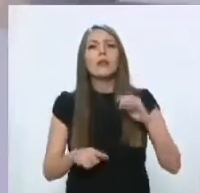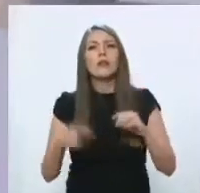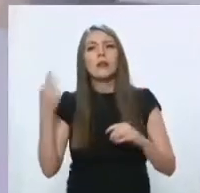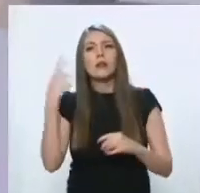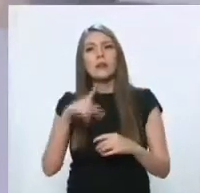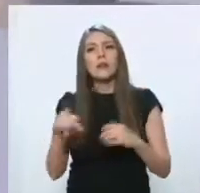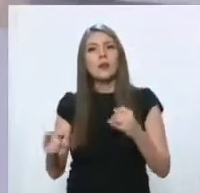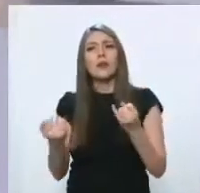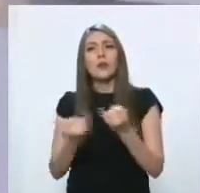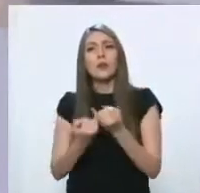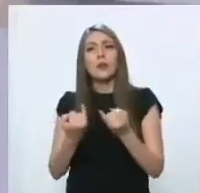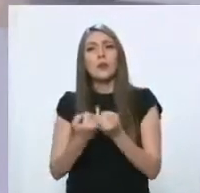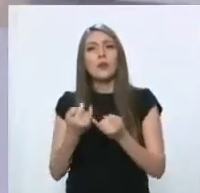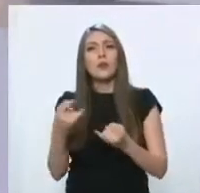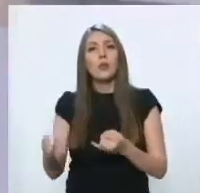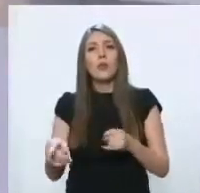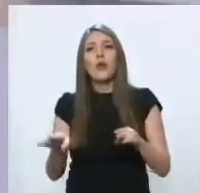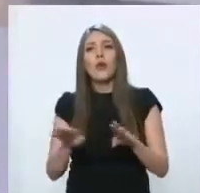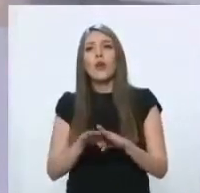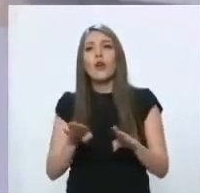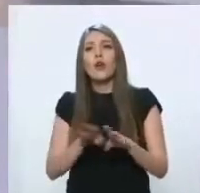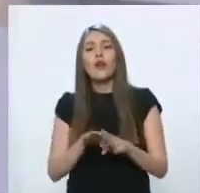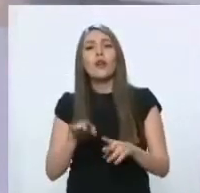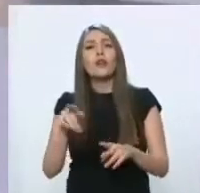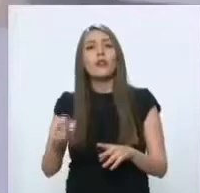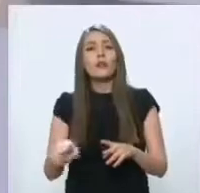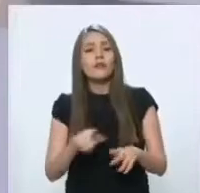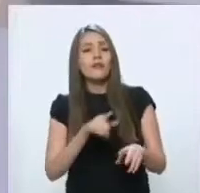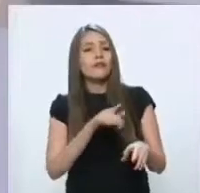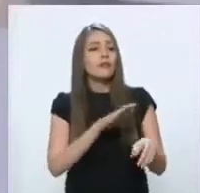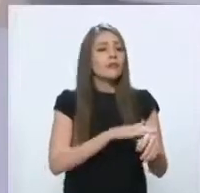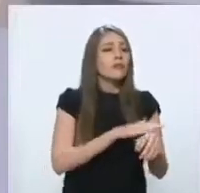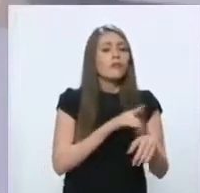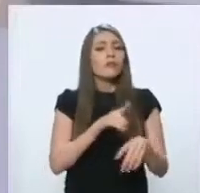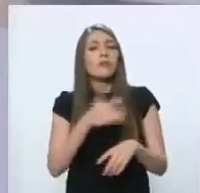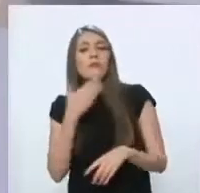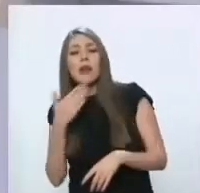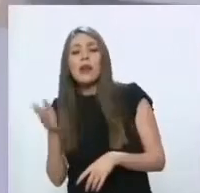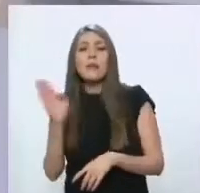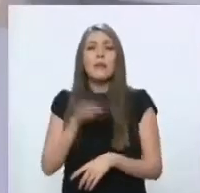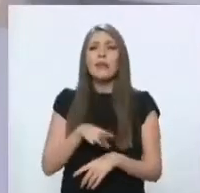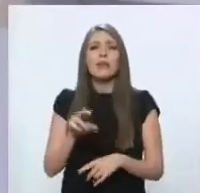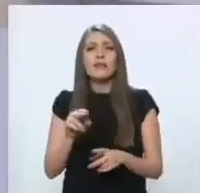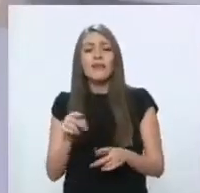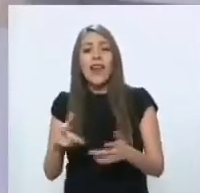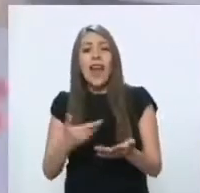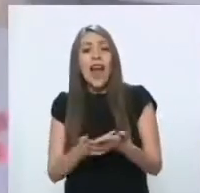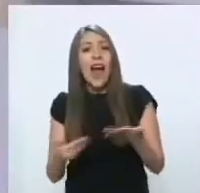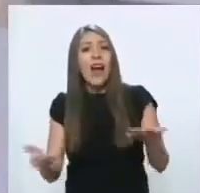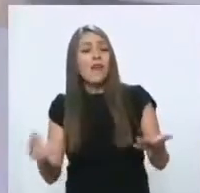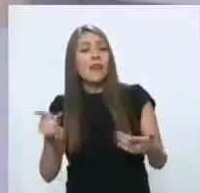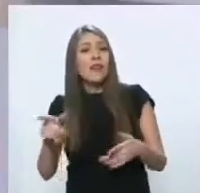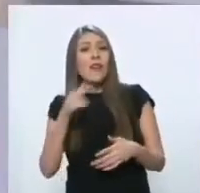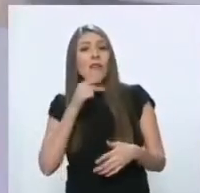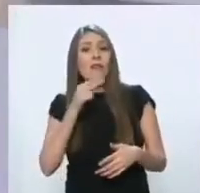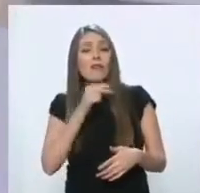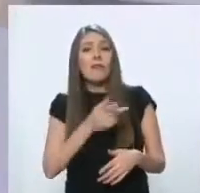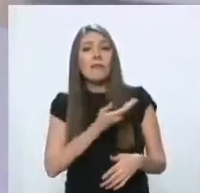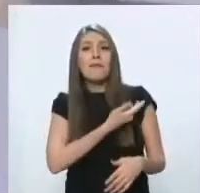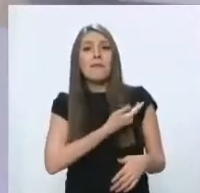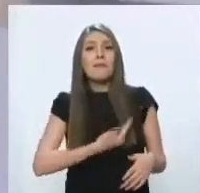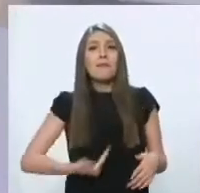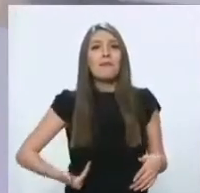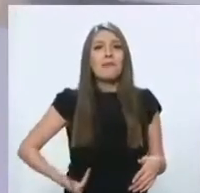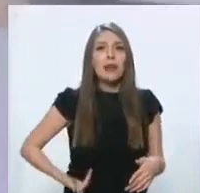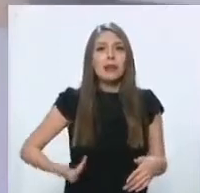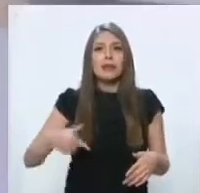un opositor, él es el presidente de la República. Entonces, sí sabemos que los otros eran pues